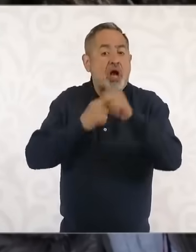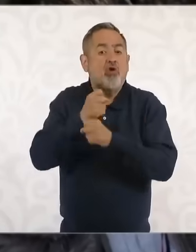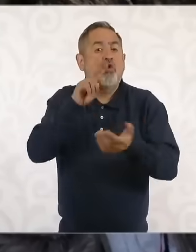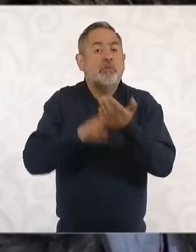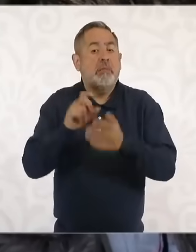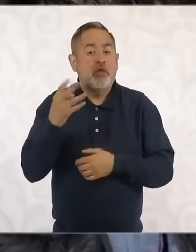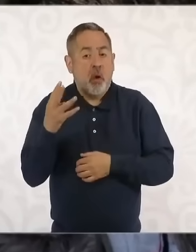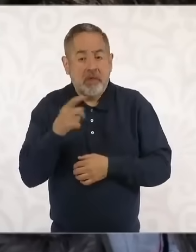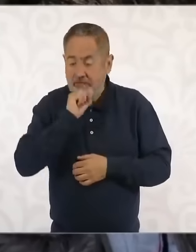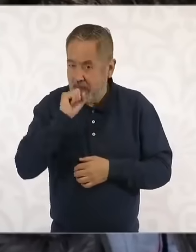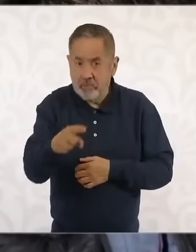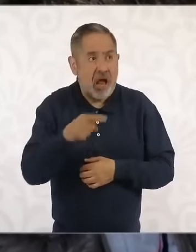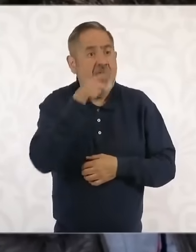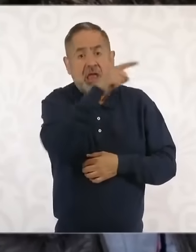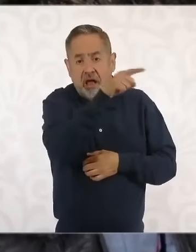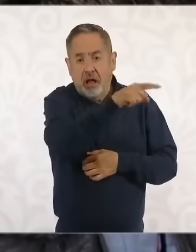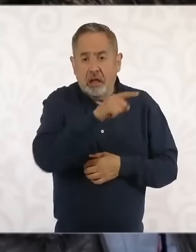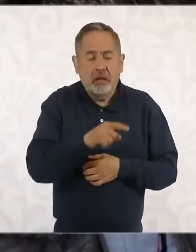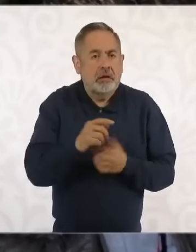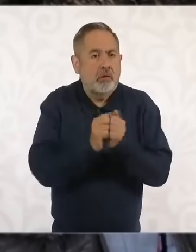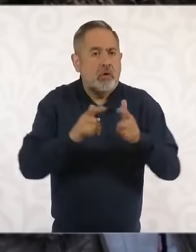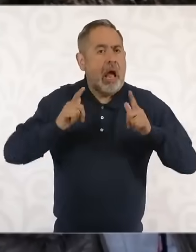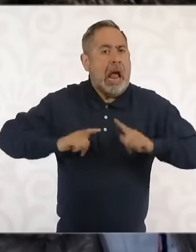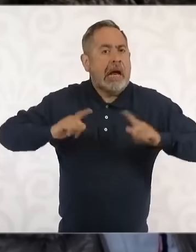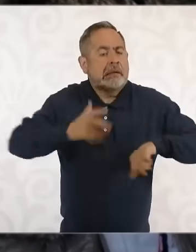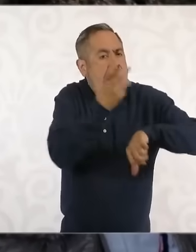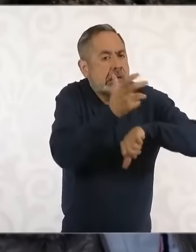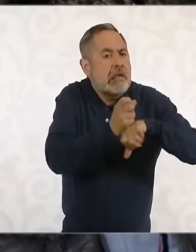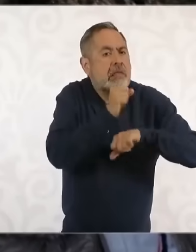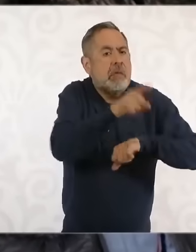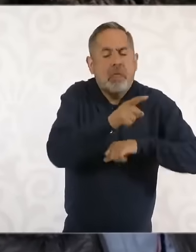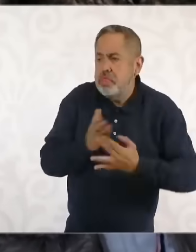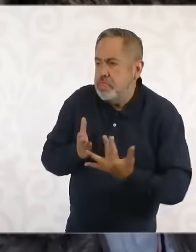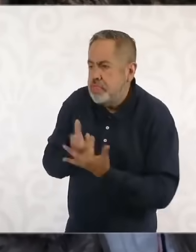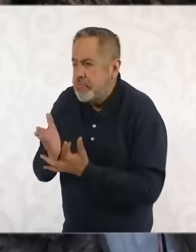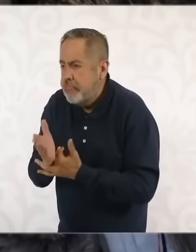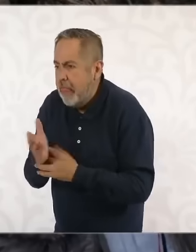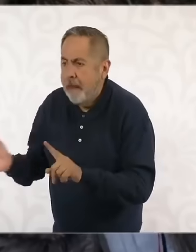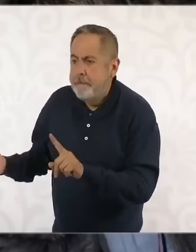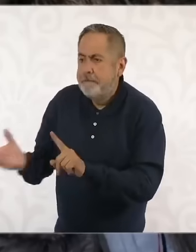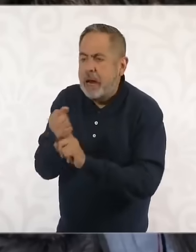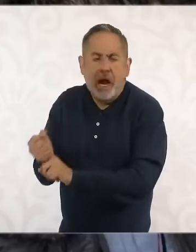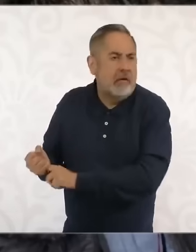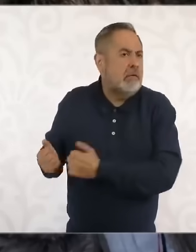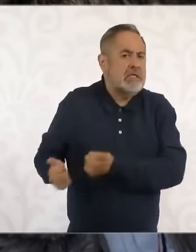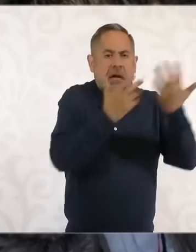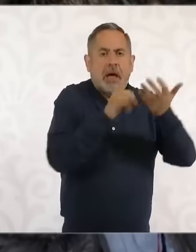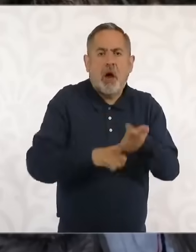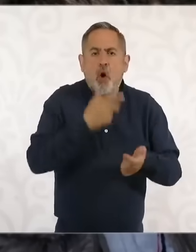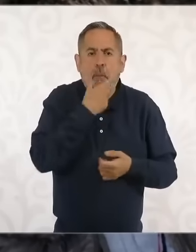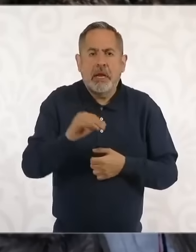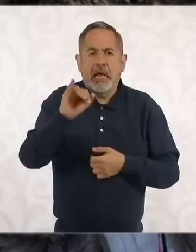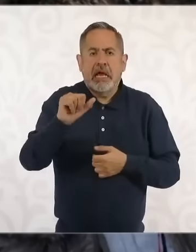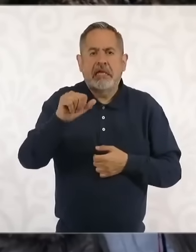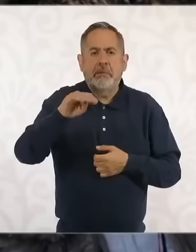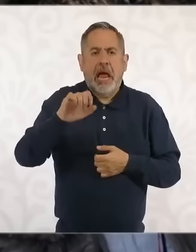2024, cuando presuntamente agentes estadounidenses intervinieron en el secuestro del narcotraficante Ismael El Mayo